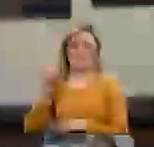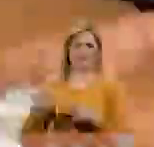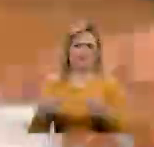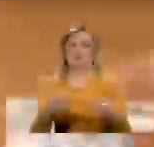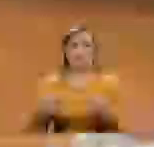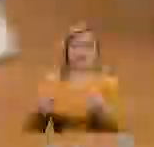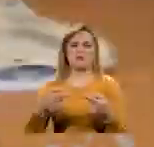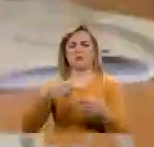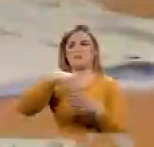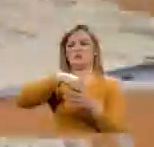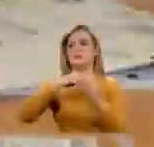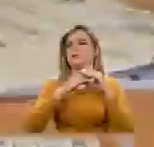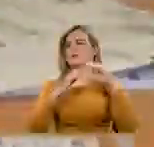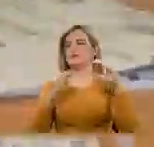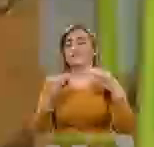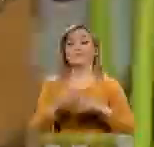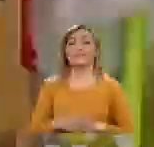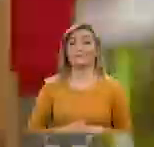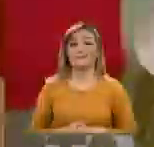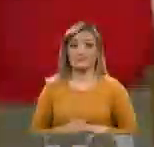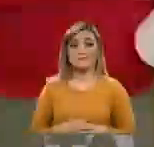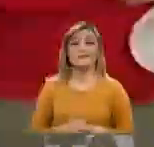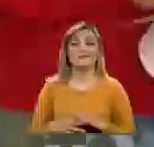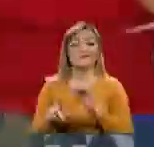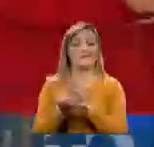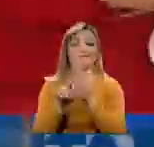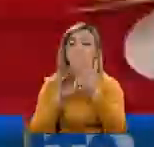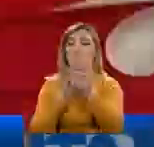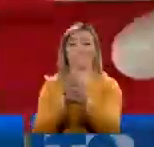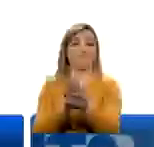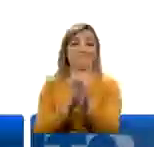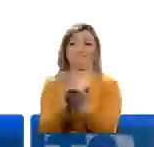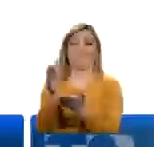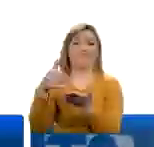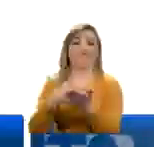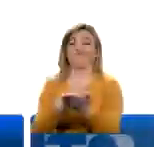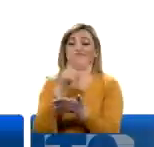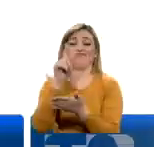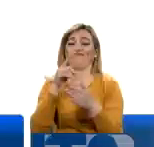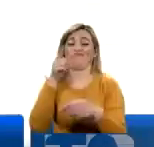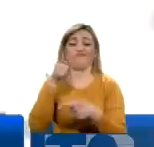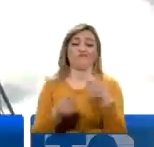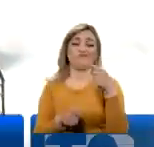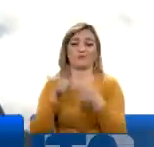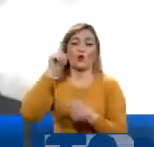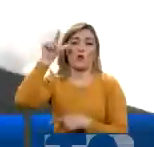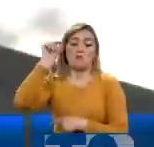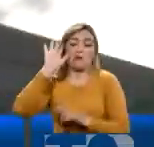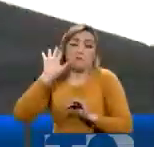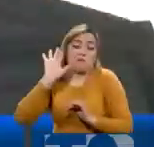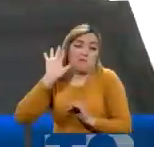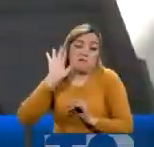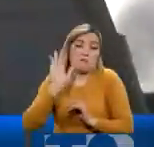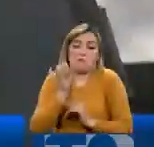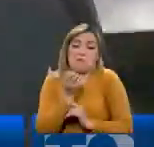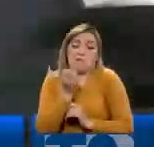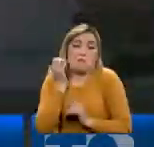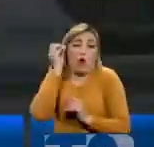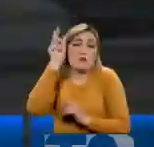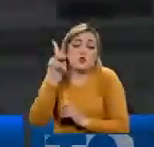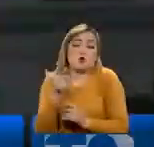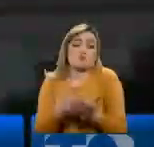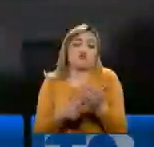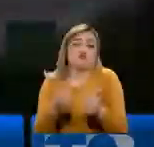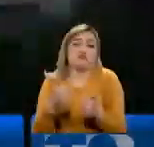del propio CNE, puesto que jurídicamente sería inviable. Habrá que ver si el gobierno se pronuncia. En Quito,